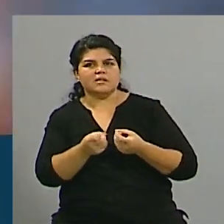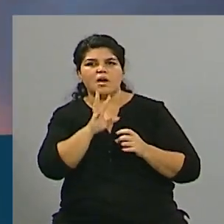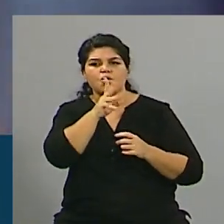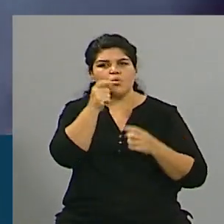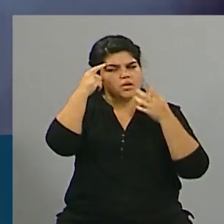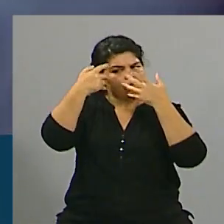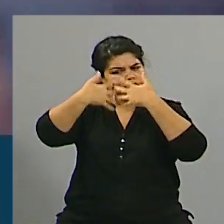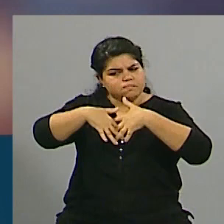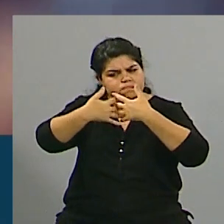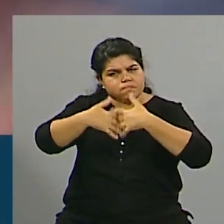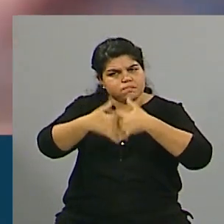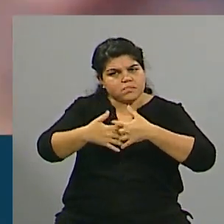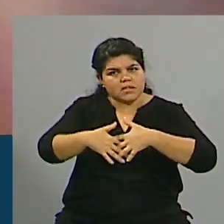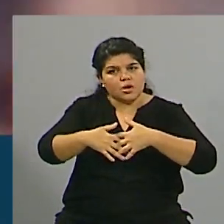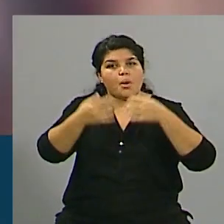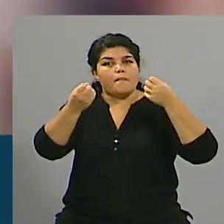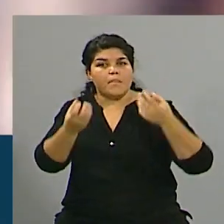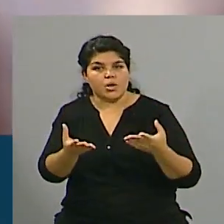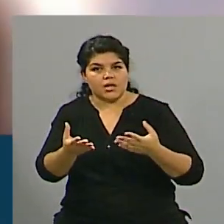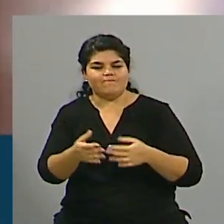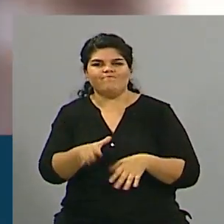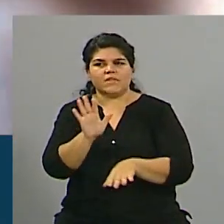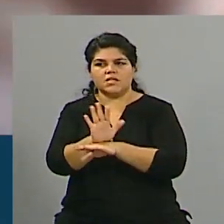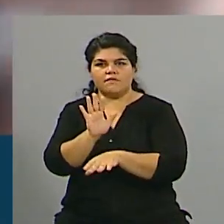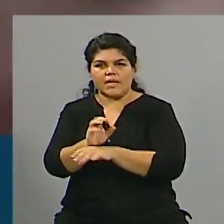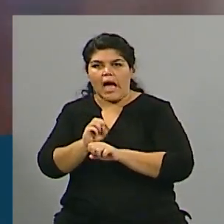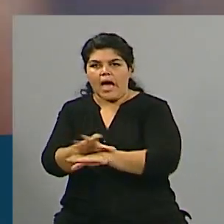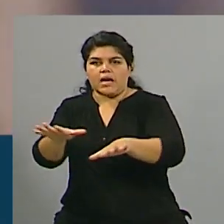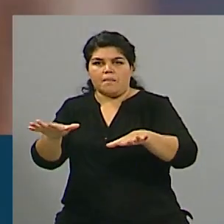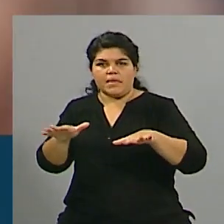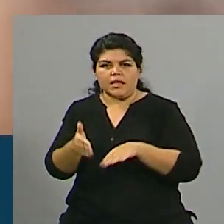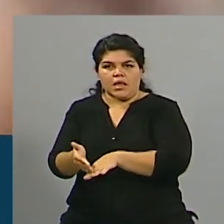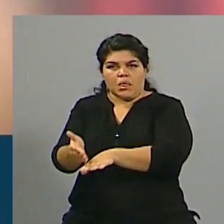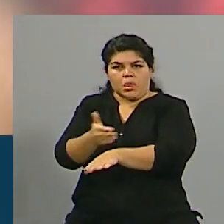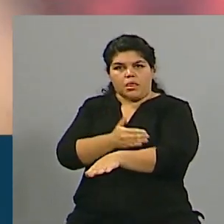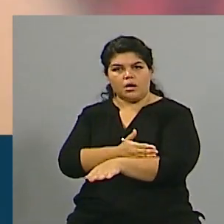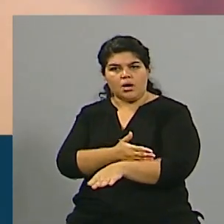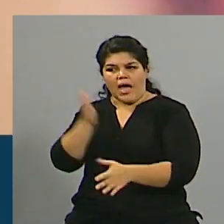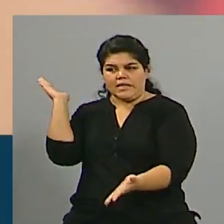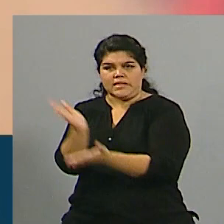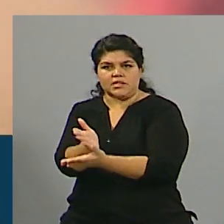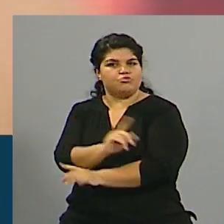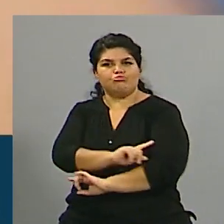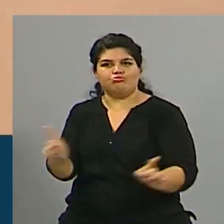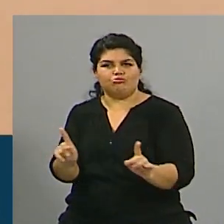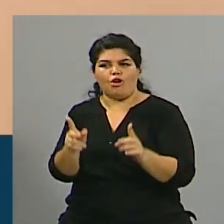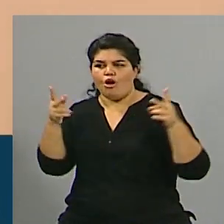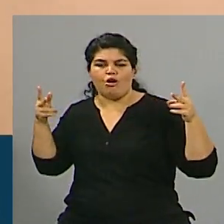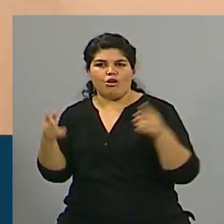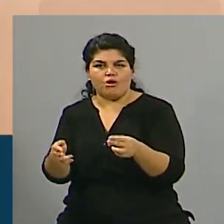lo que represente para ellos el tener que dar un paso atrás a sanciones económicas para que la Comunidad Europea pueda